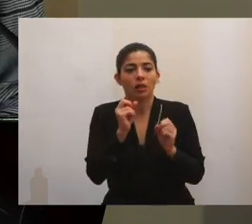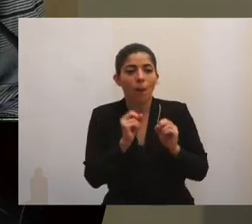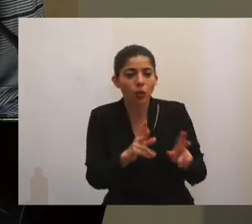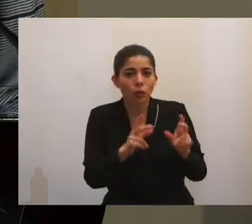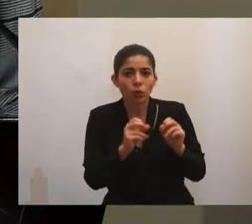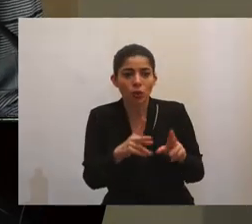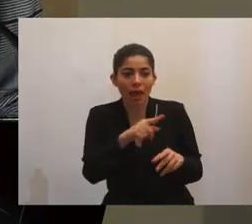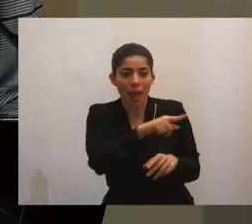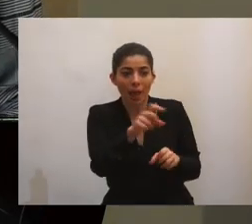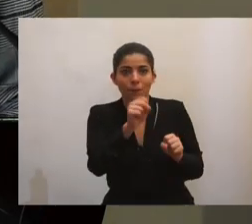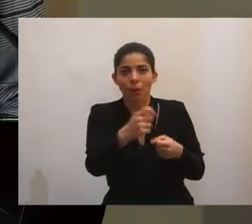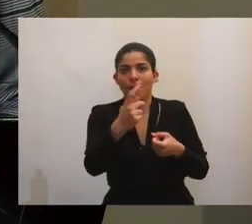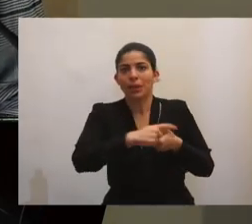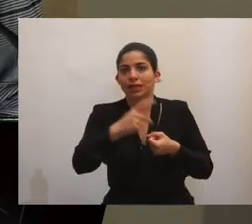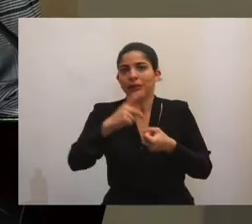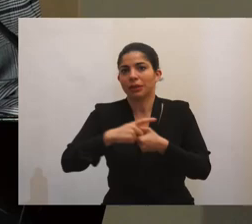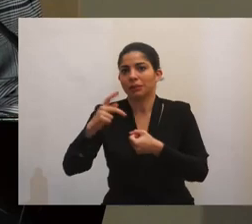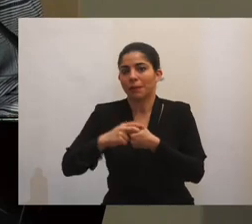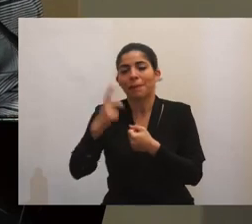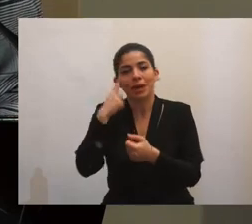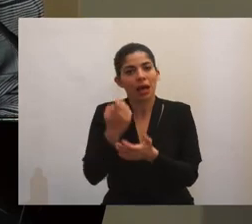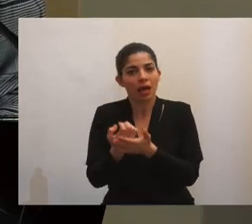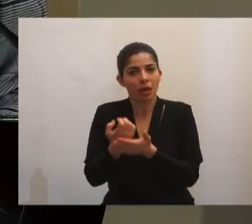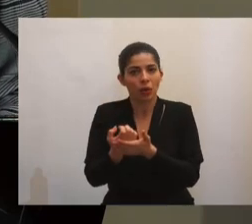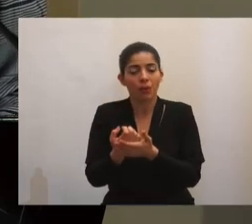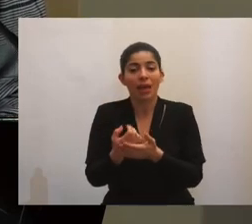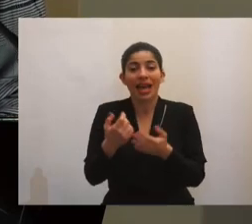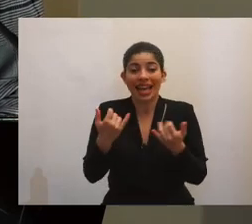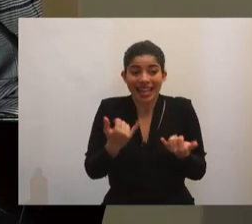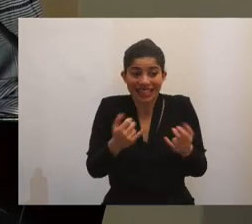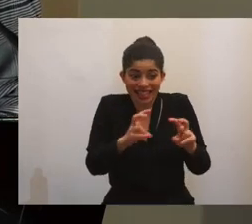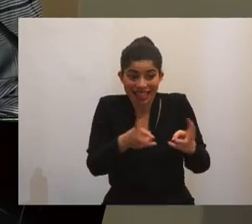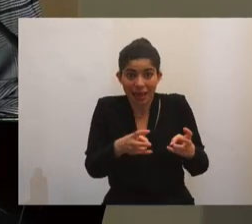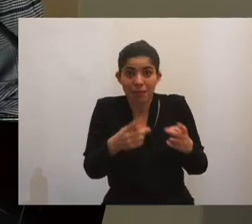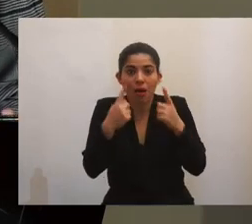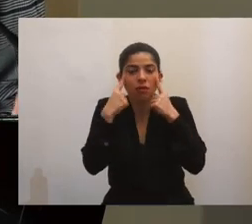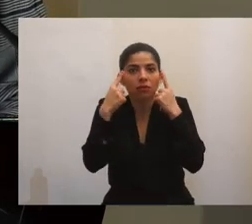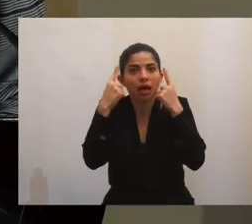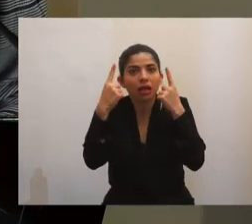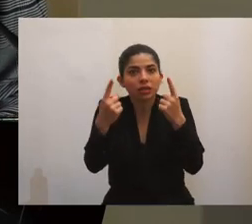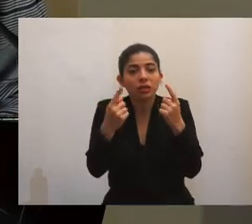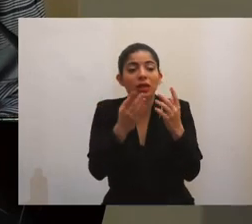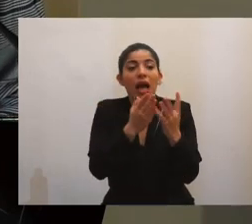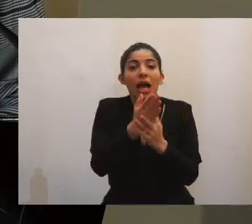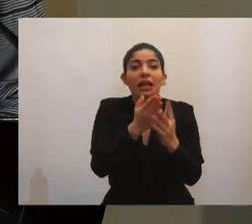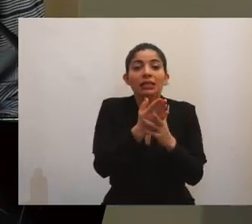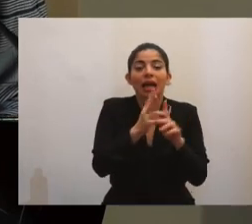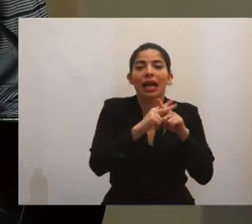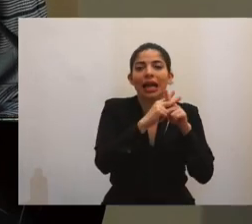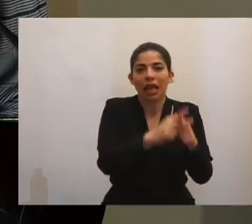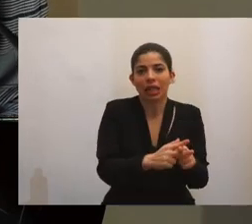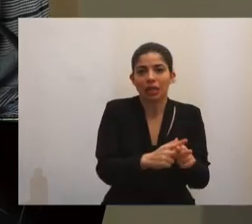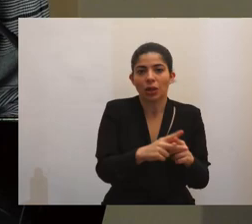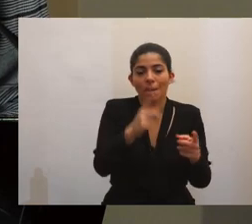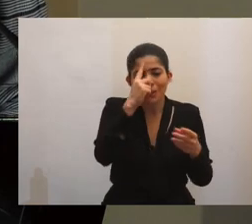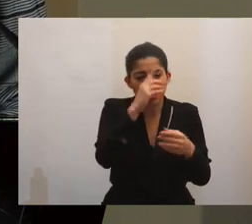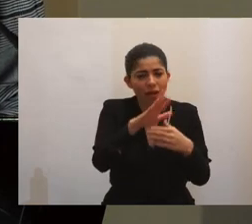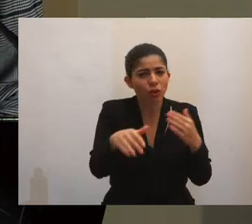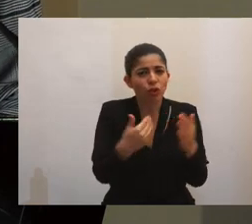de participación activa en la economía. En este caso, con éxito, con acceso a crédito dirigido a todo